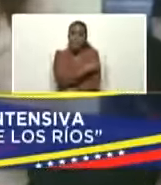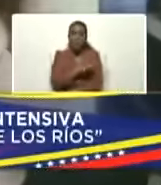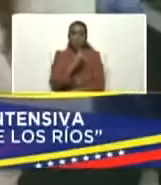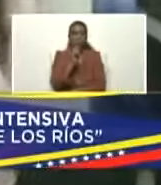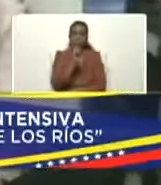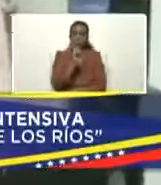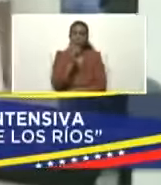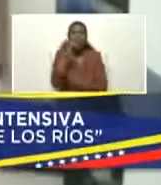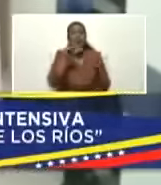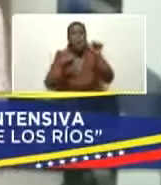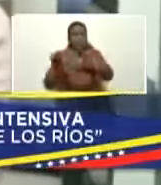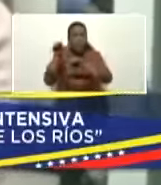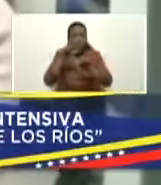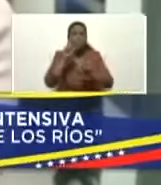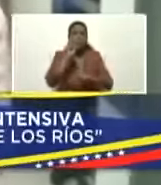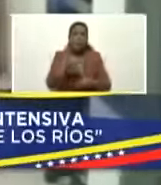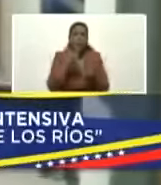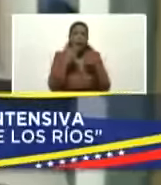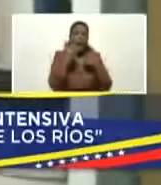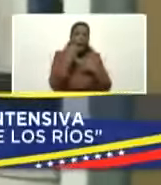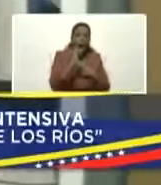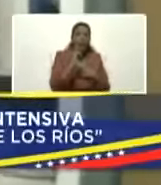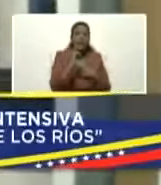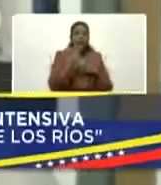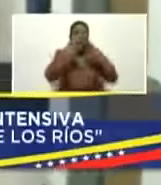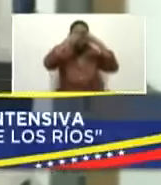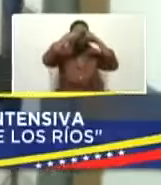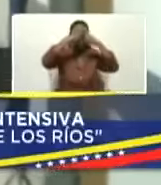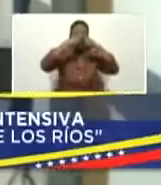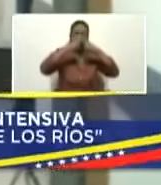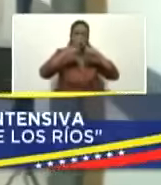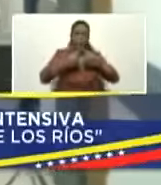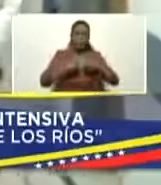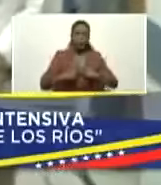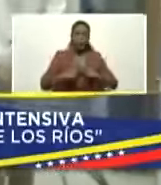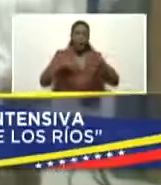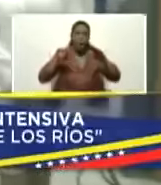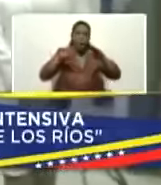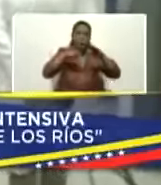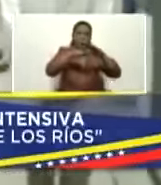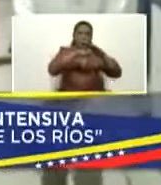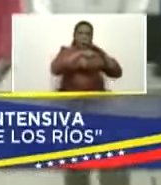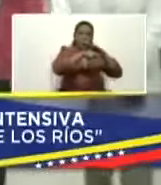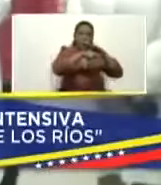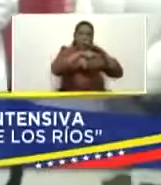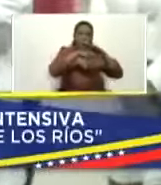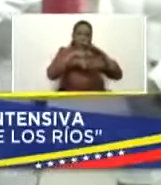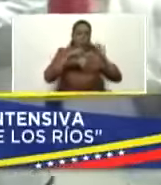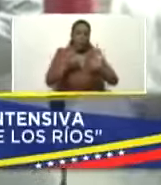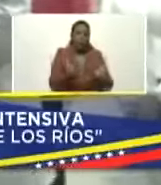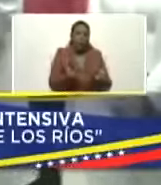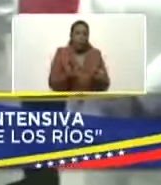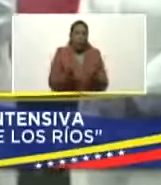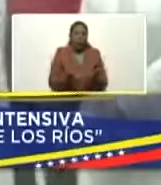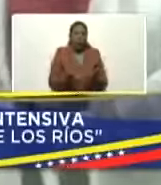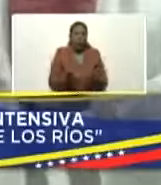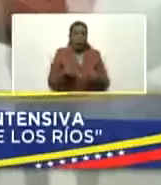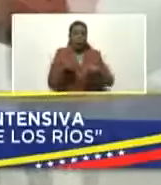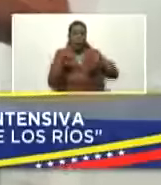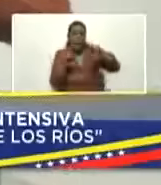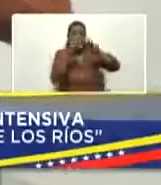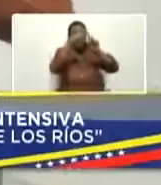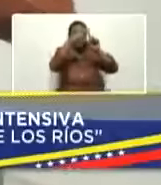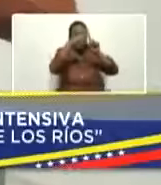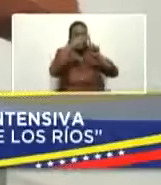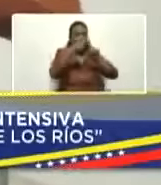con un laboratorio. También cuenta con un rayos X portátil para que el paciente no se movilice. Y